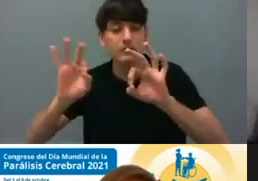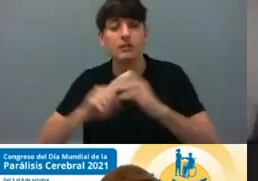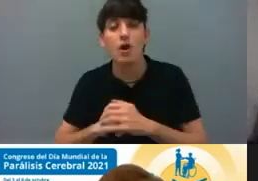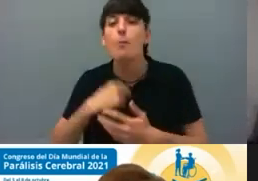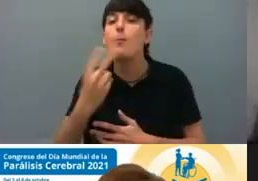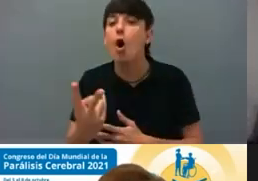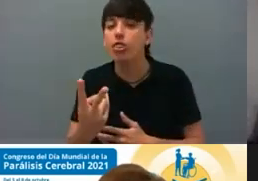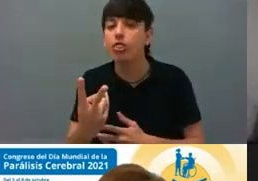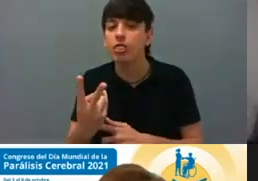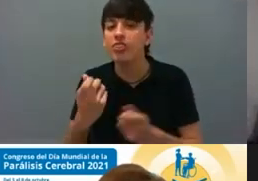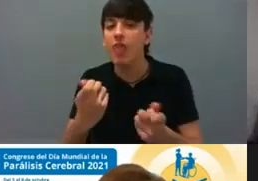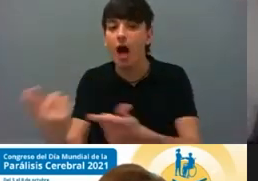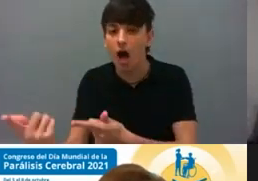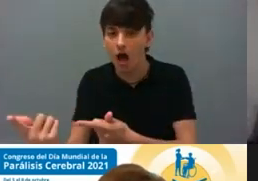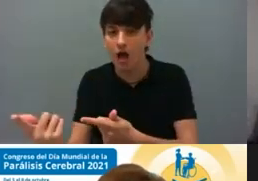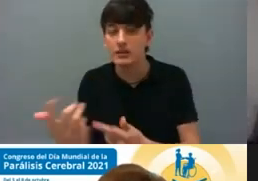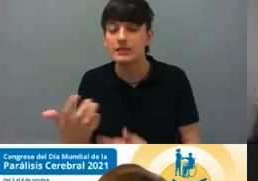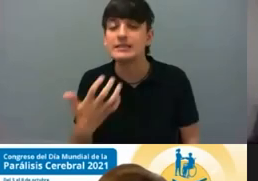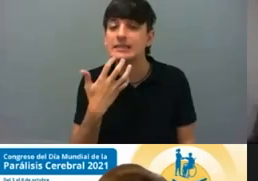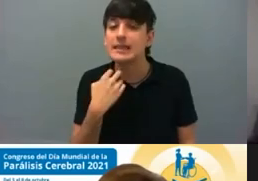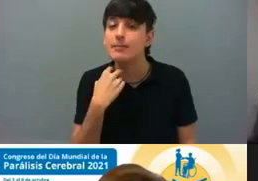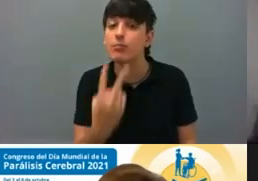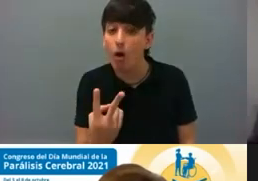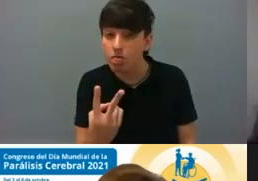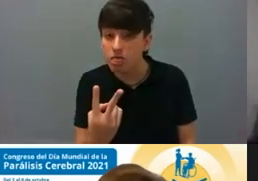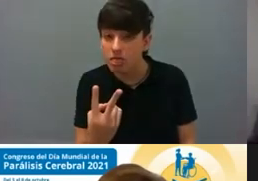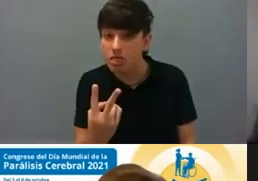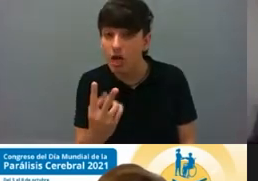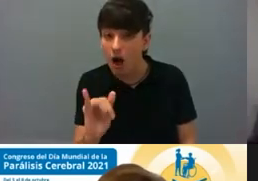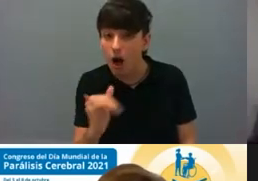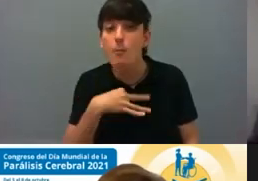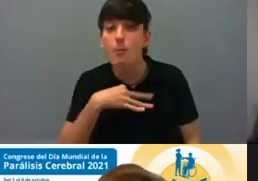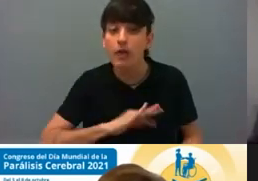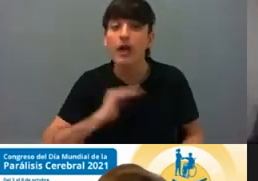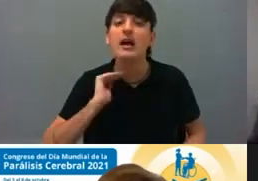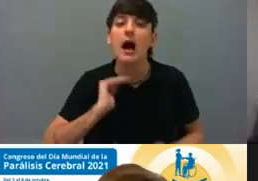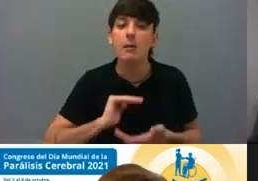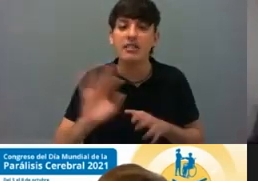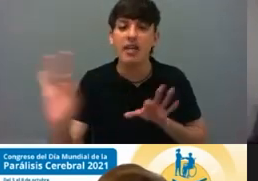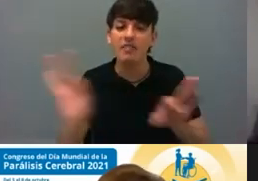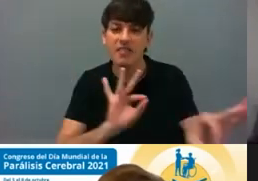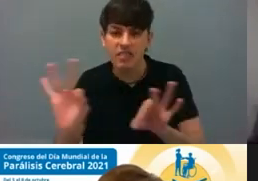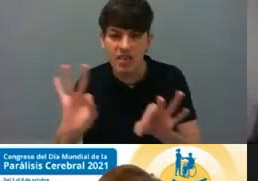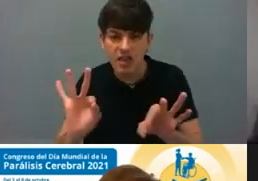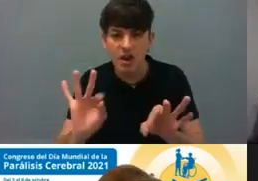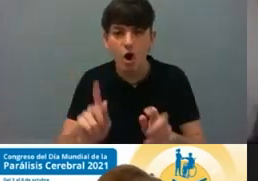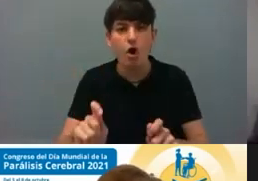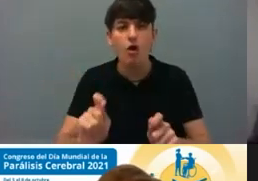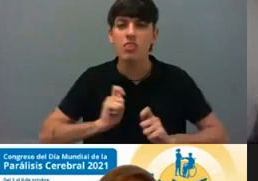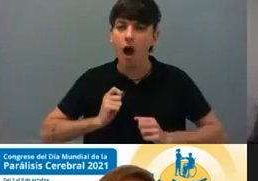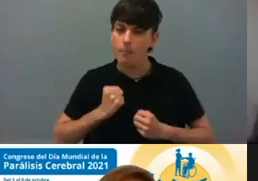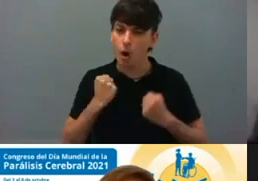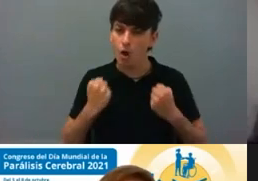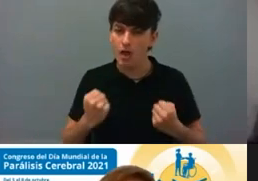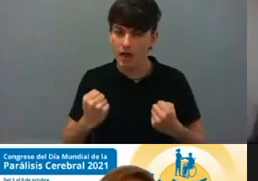voz. Teniendo voz, tendréis capacidad de decidir, tendréis capacidad de empoderaros y de construir la